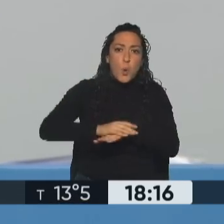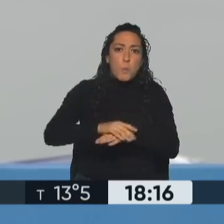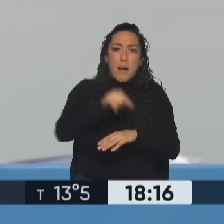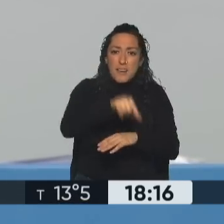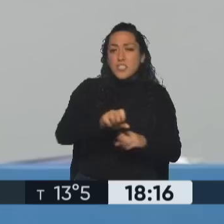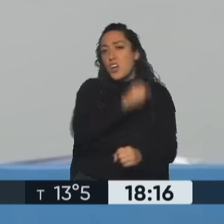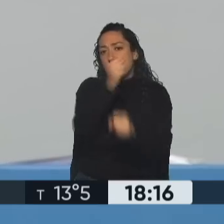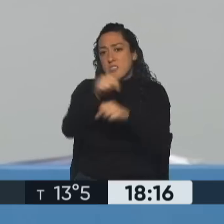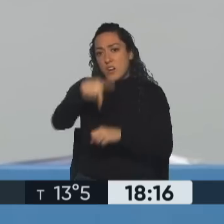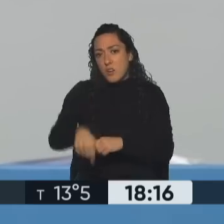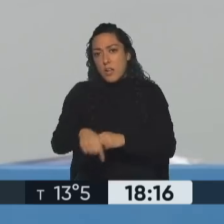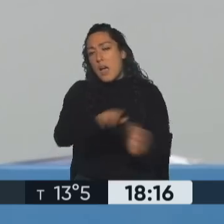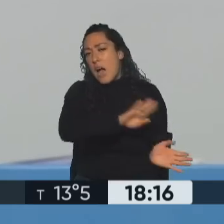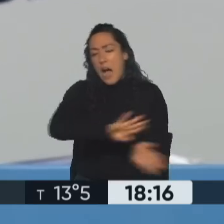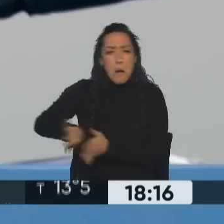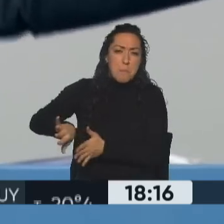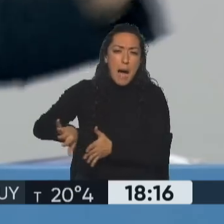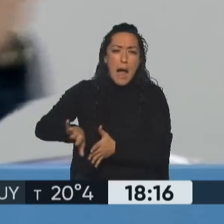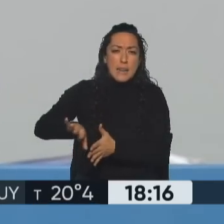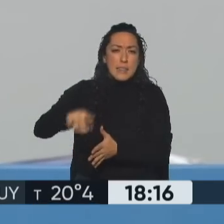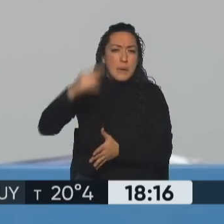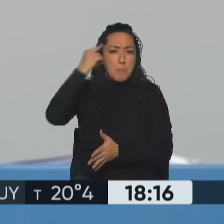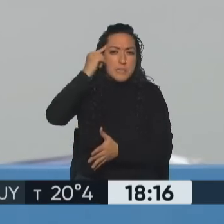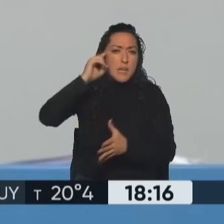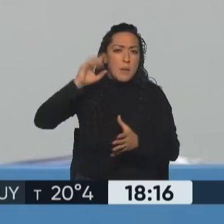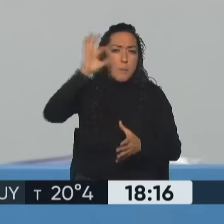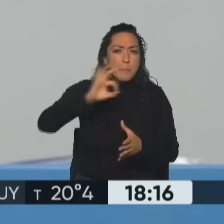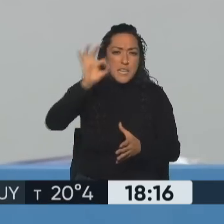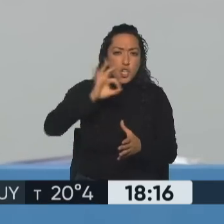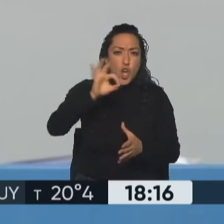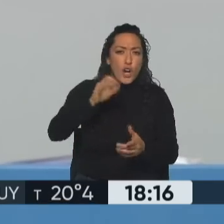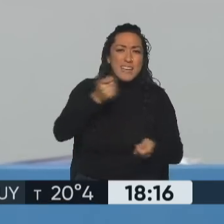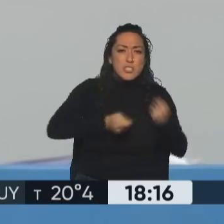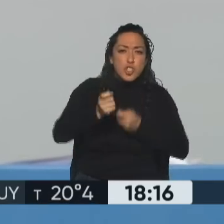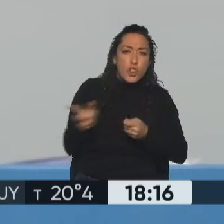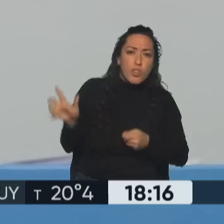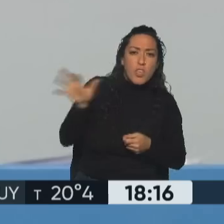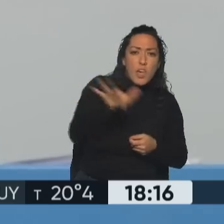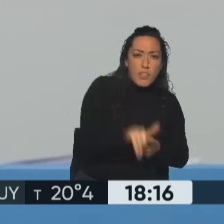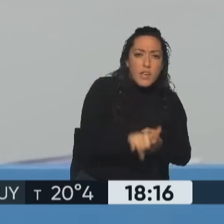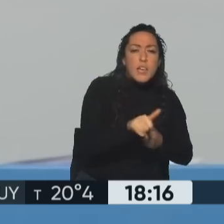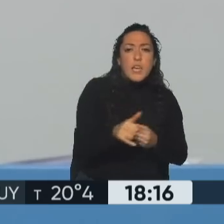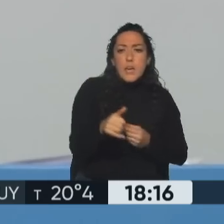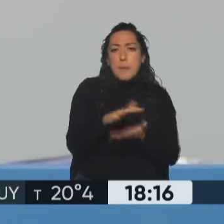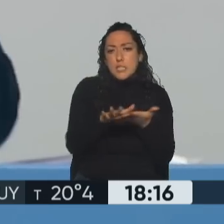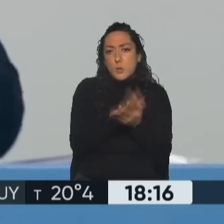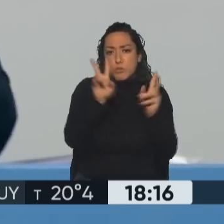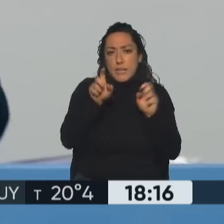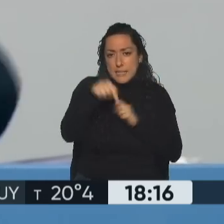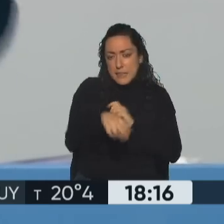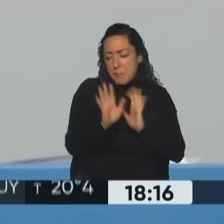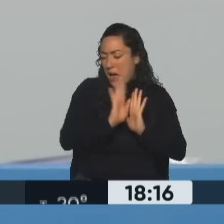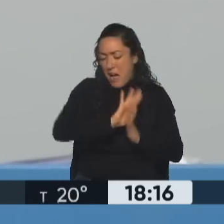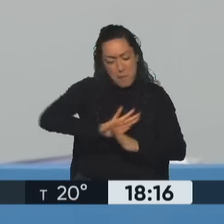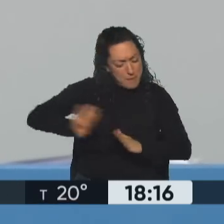acá, más allá de las diferencias que yo tengo con la gestión en el día a día para abordar esto y